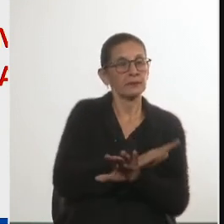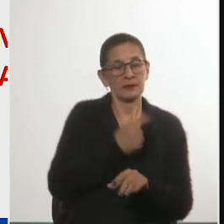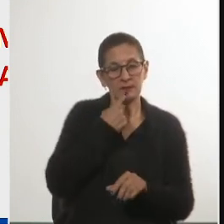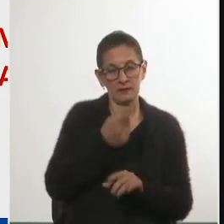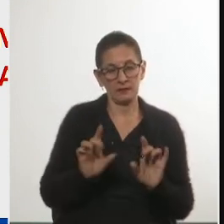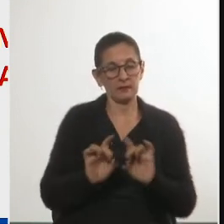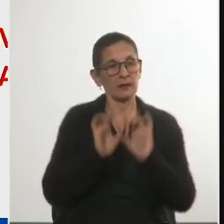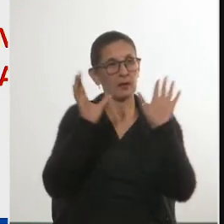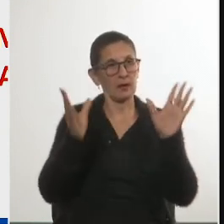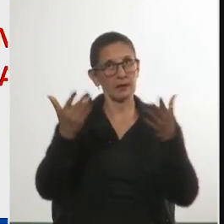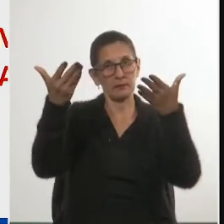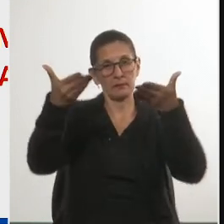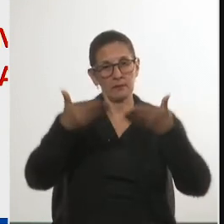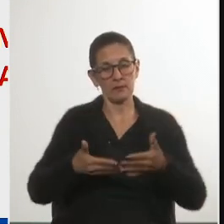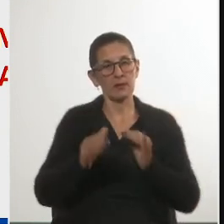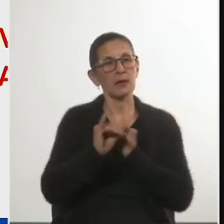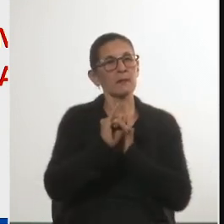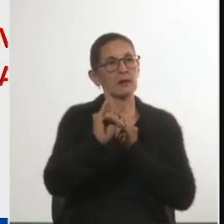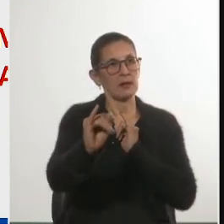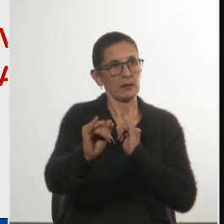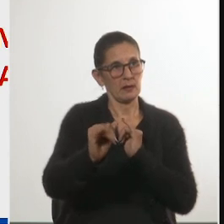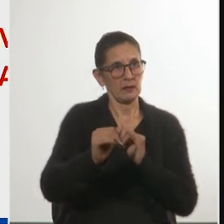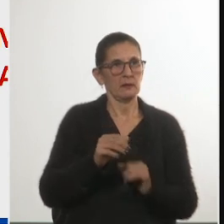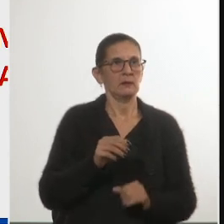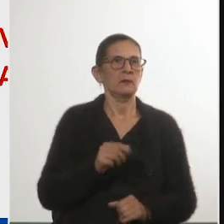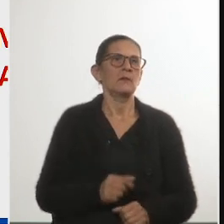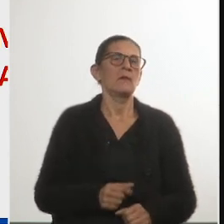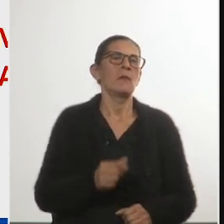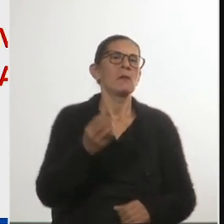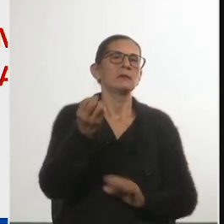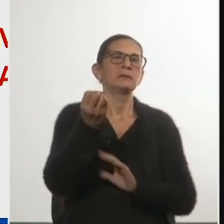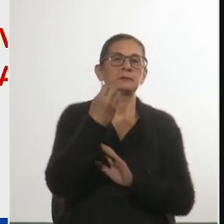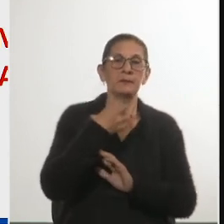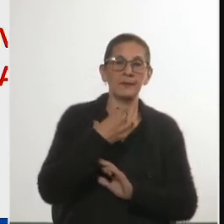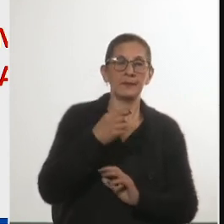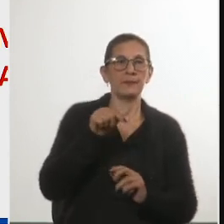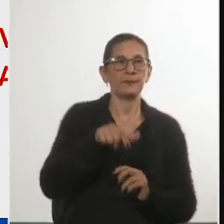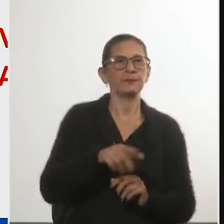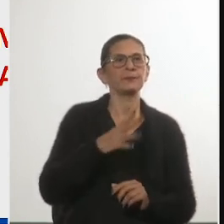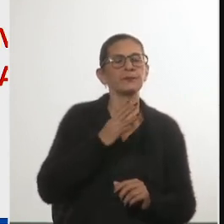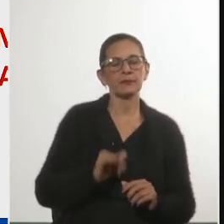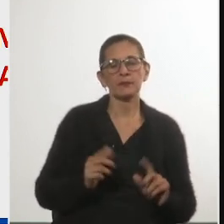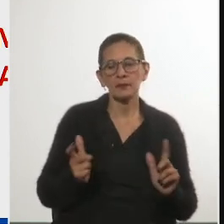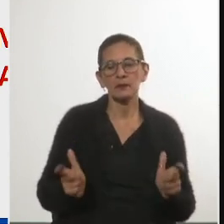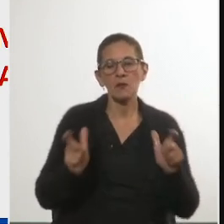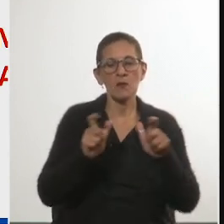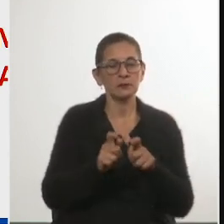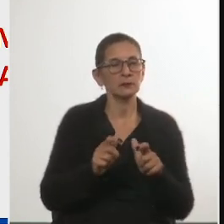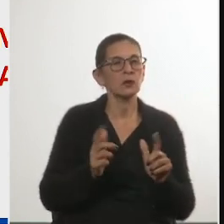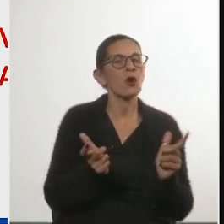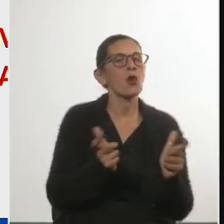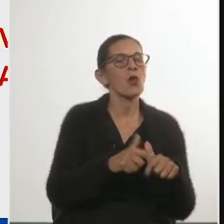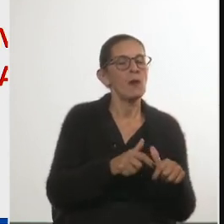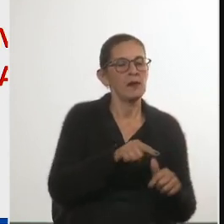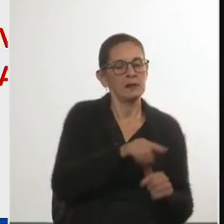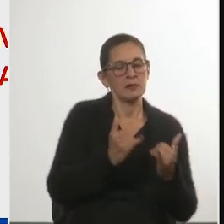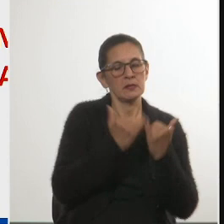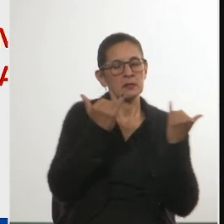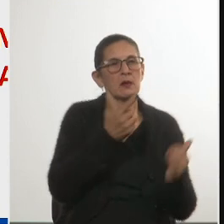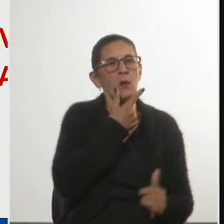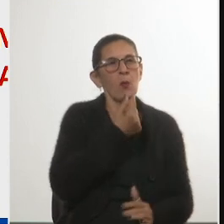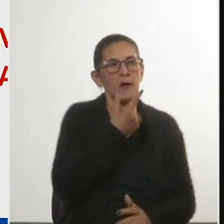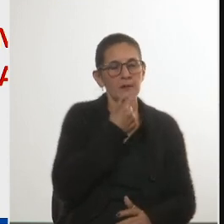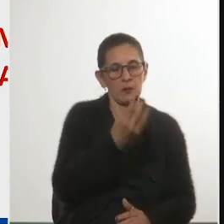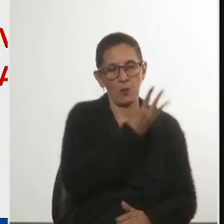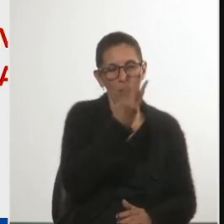aclara que se recibe un mail de URSEA. Se concreta así una reunión con la comisión el día jueves